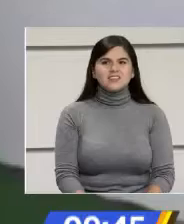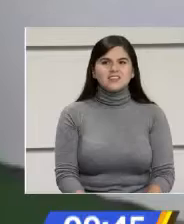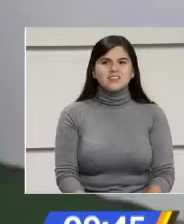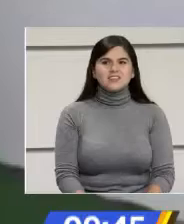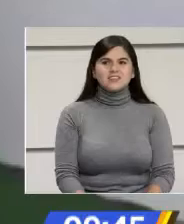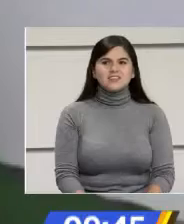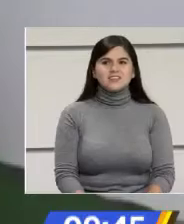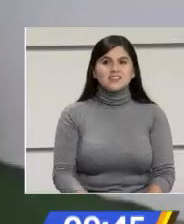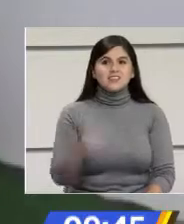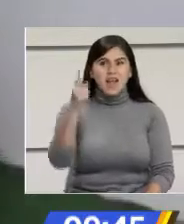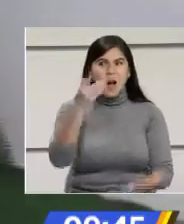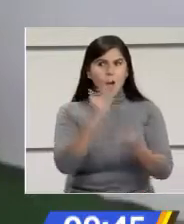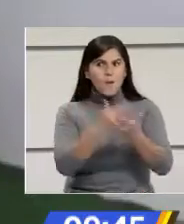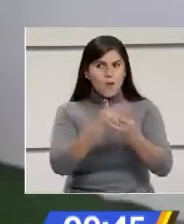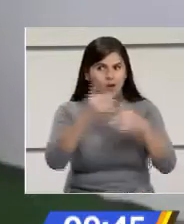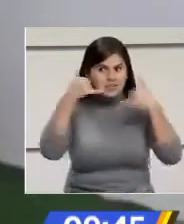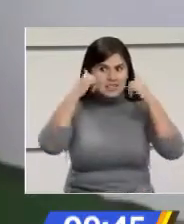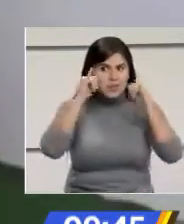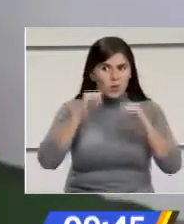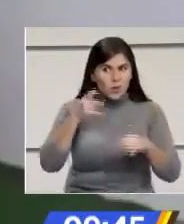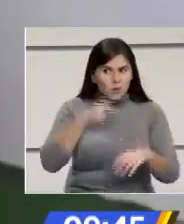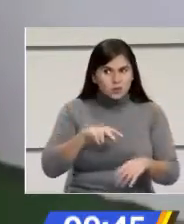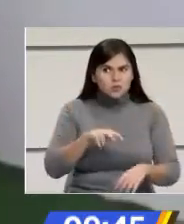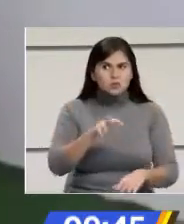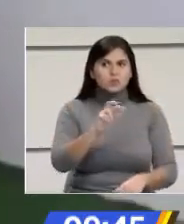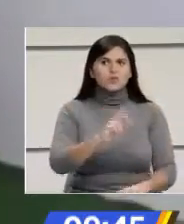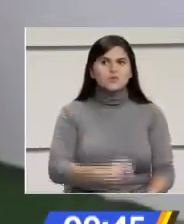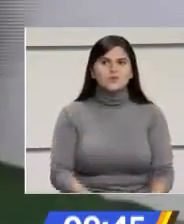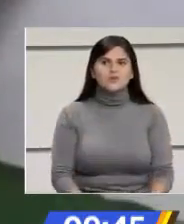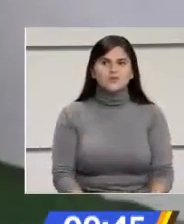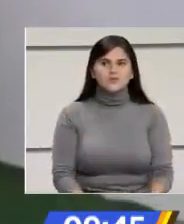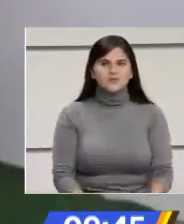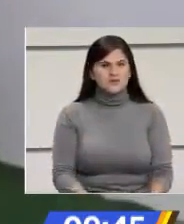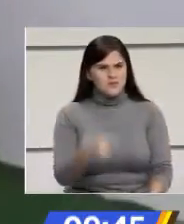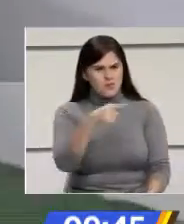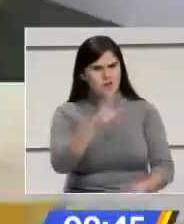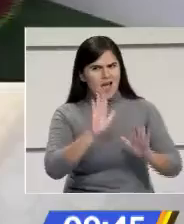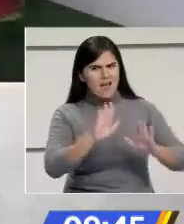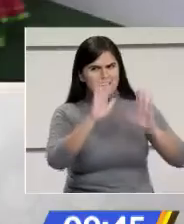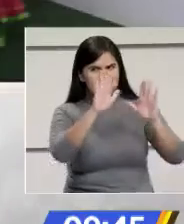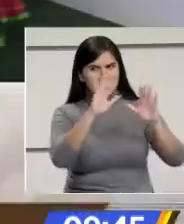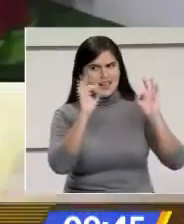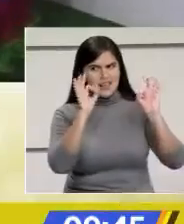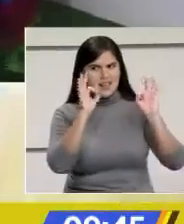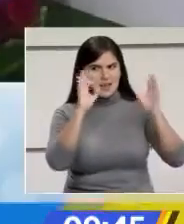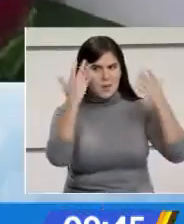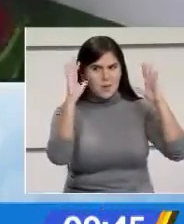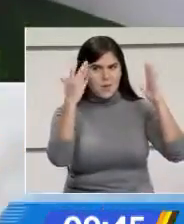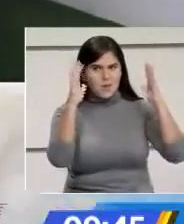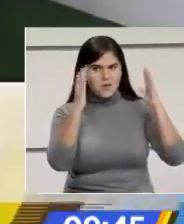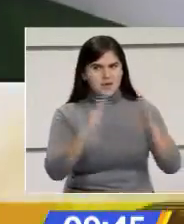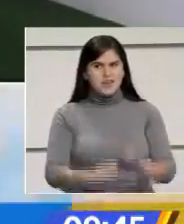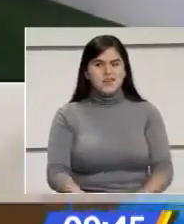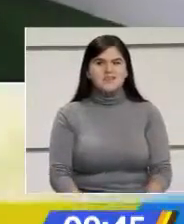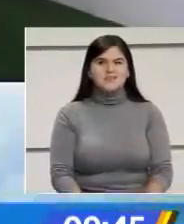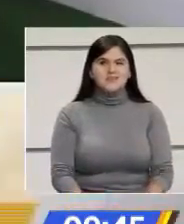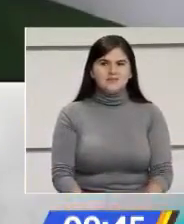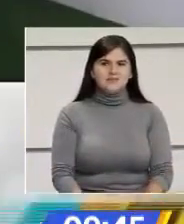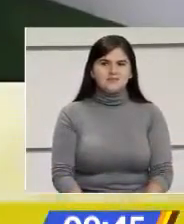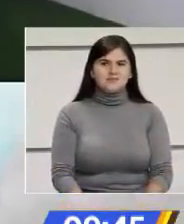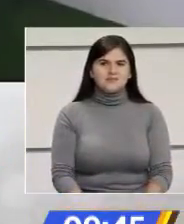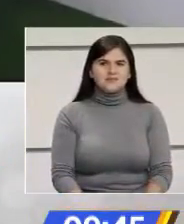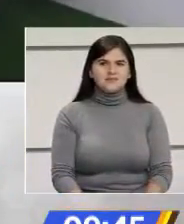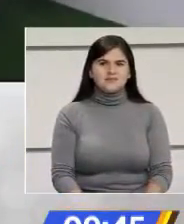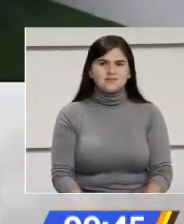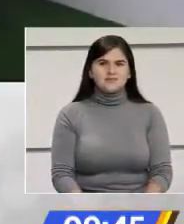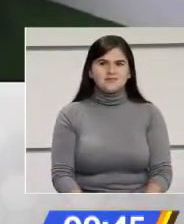También, debe ahí toreamos el torito. Oiga, va bien. Ey, ¿vamos bien? Va bien. Están excelentes, claro. ¿Ah? Las quiero aprender, ya ustedes saben todo esto.